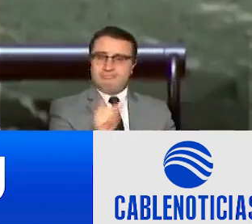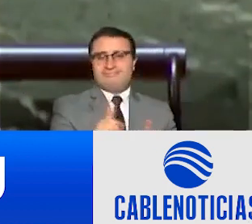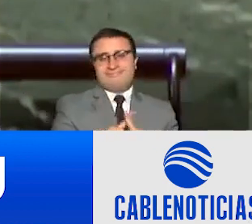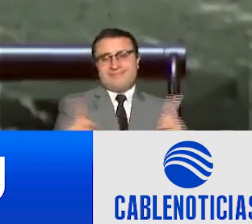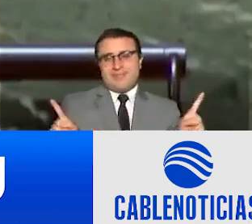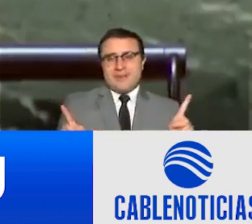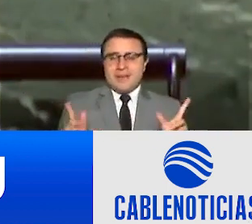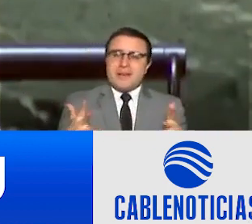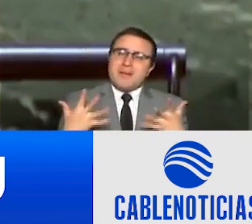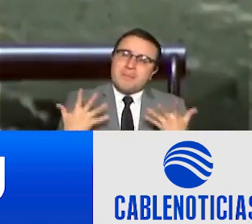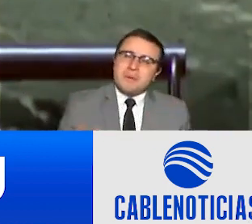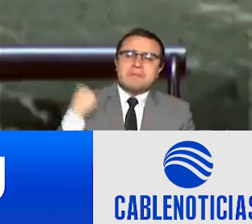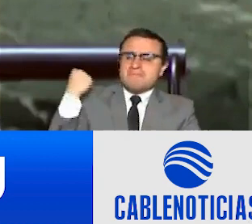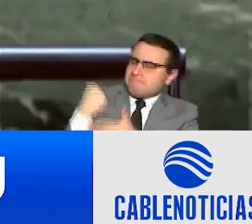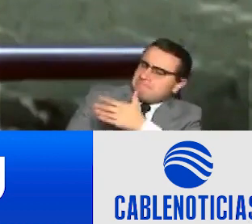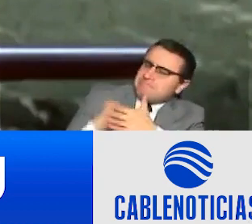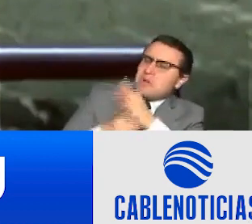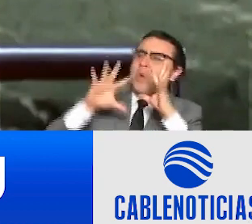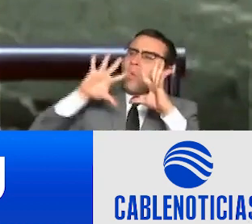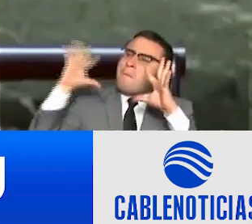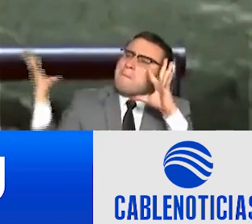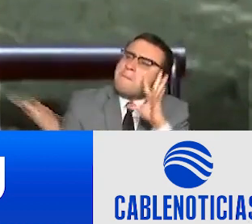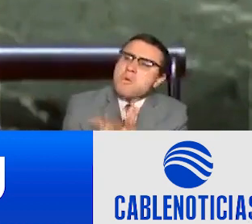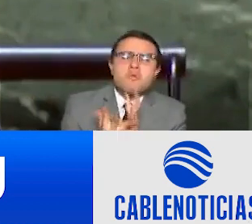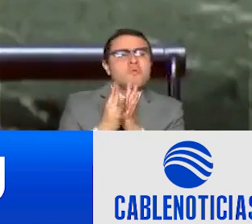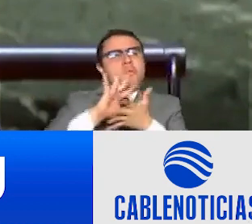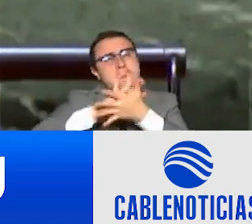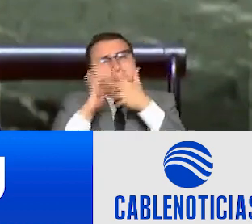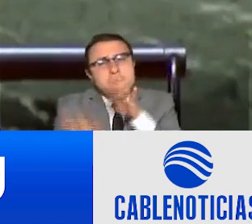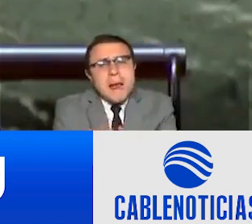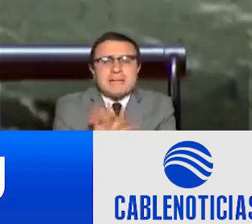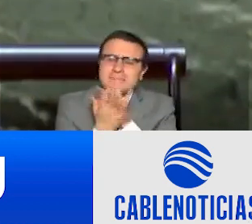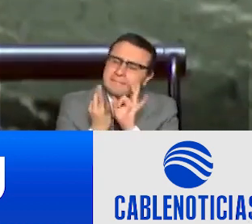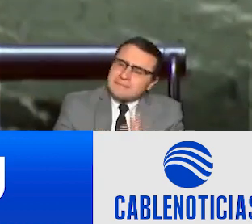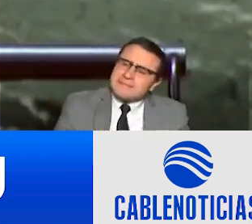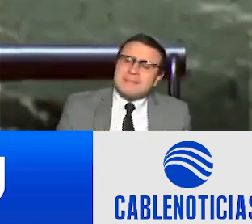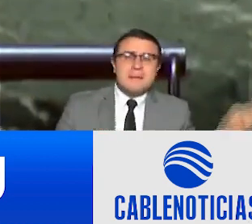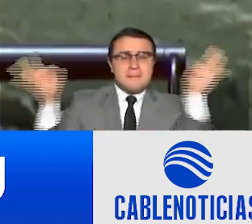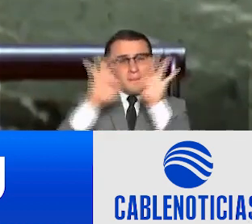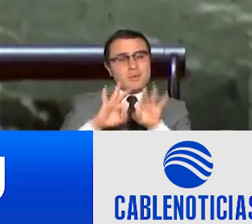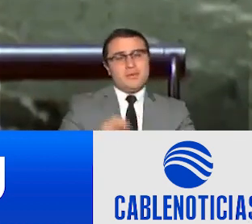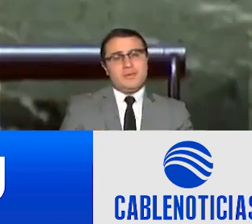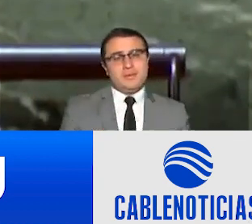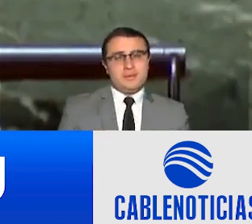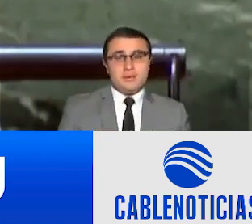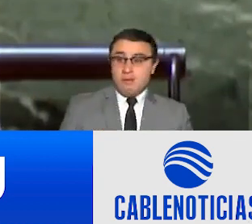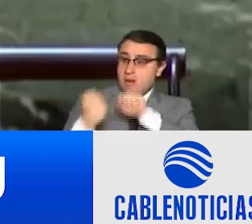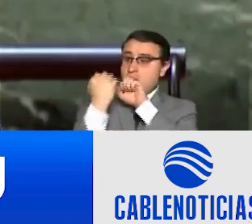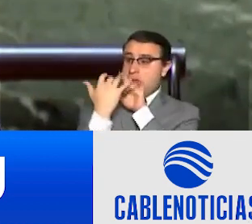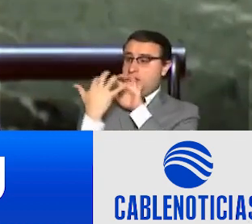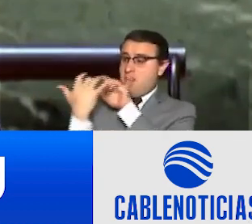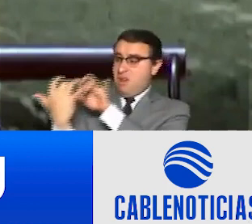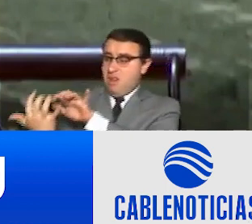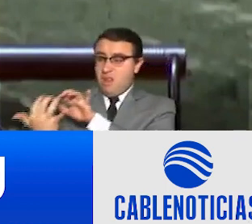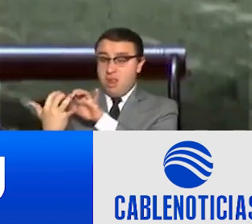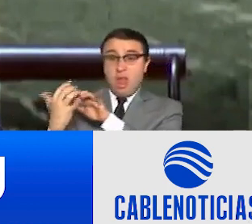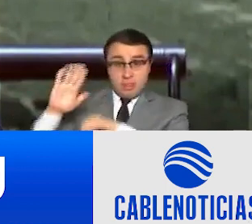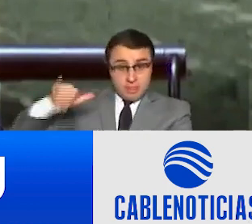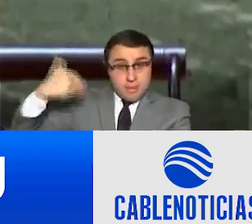paz mundial hoy es fundamental. La guerra no conlleva